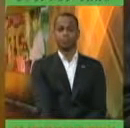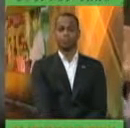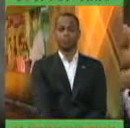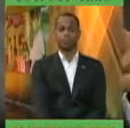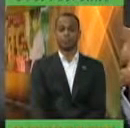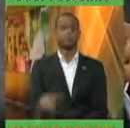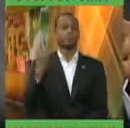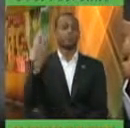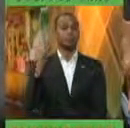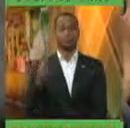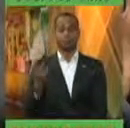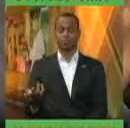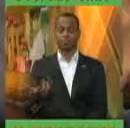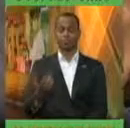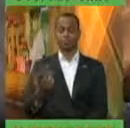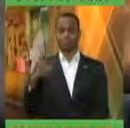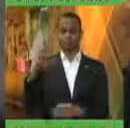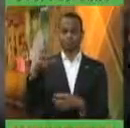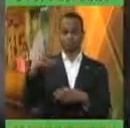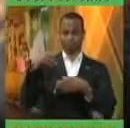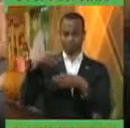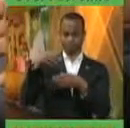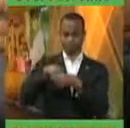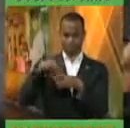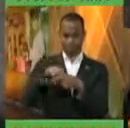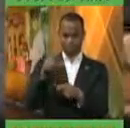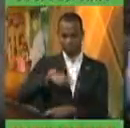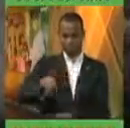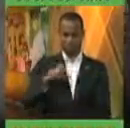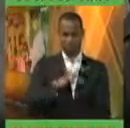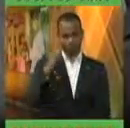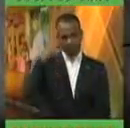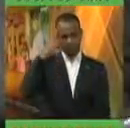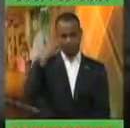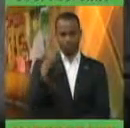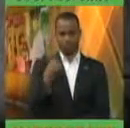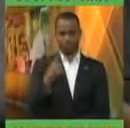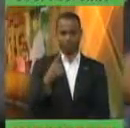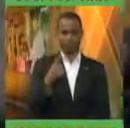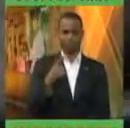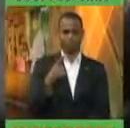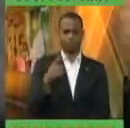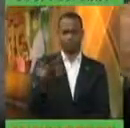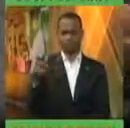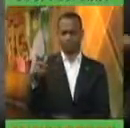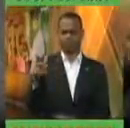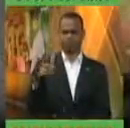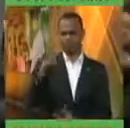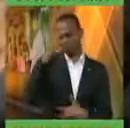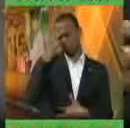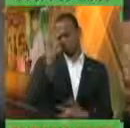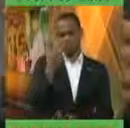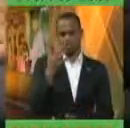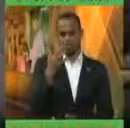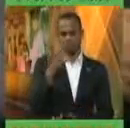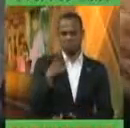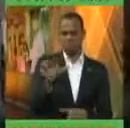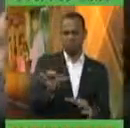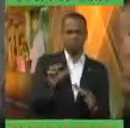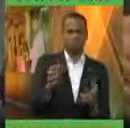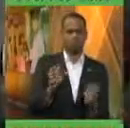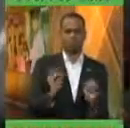porque el paradigma de lo banquero al creer que son enfermos de que no son personas productivas no lo veían como emprendedores